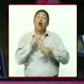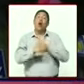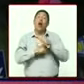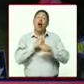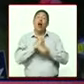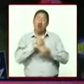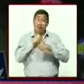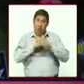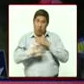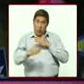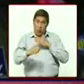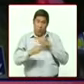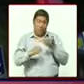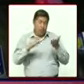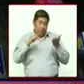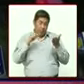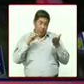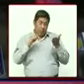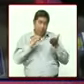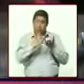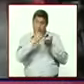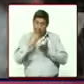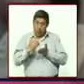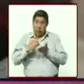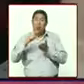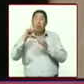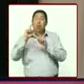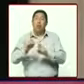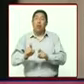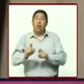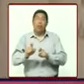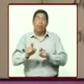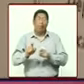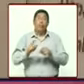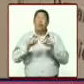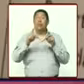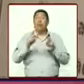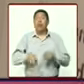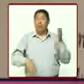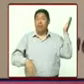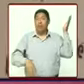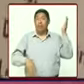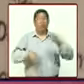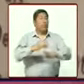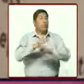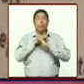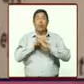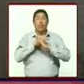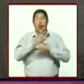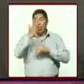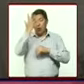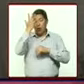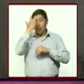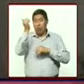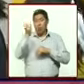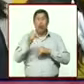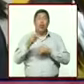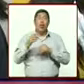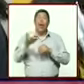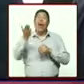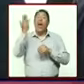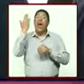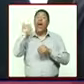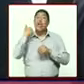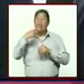botón consultar. En este caso, como podemos ver, la ciudadana está inhabilitada porque es jurado no asistente.